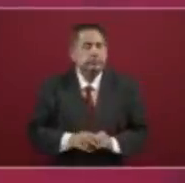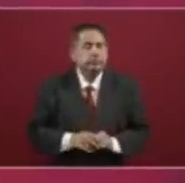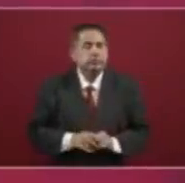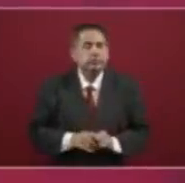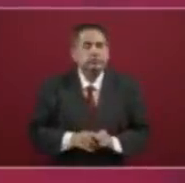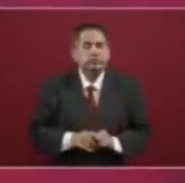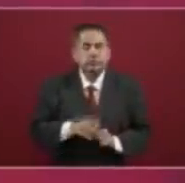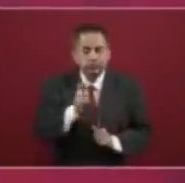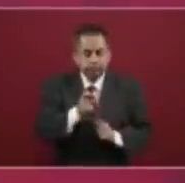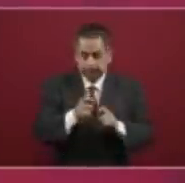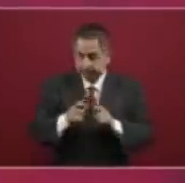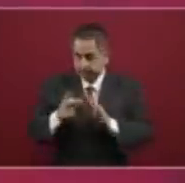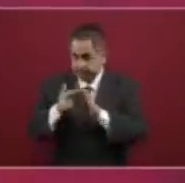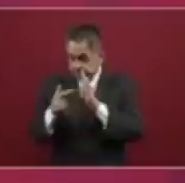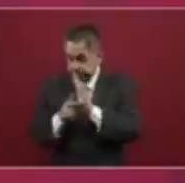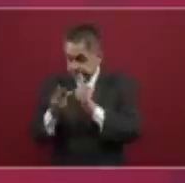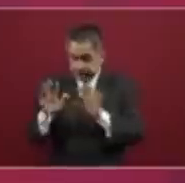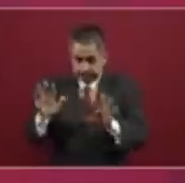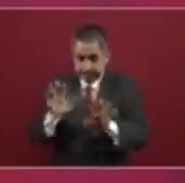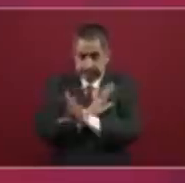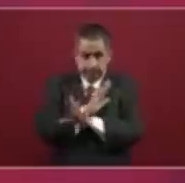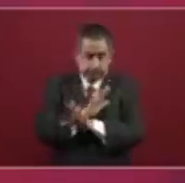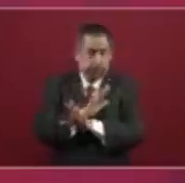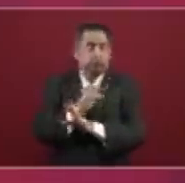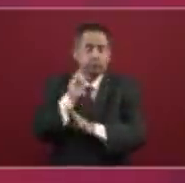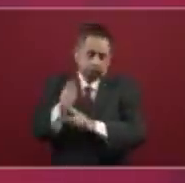como cambió en efecto la